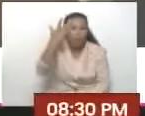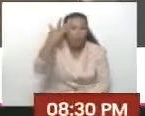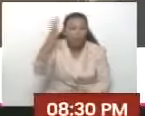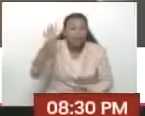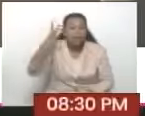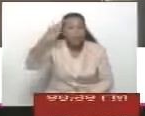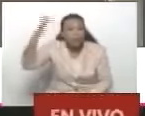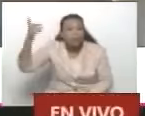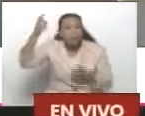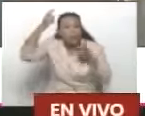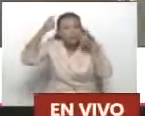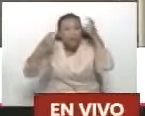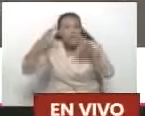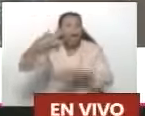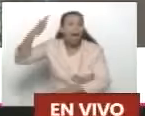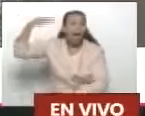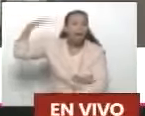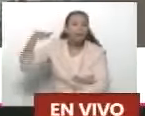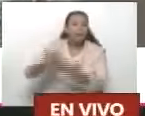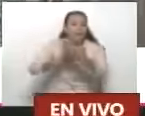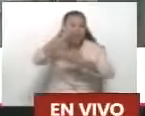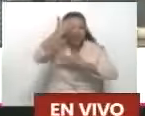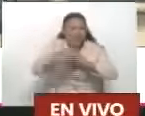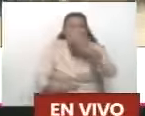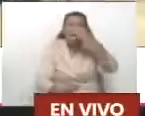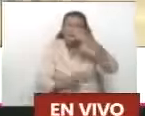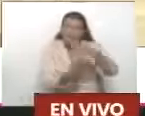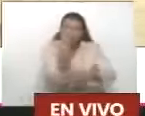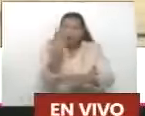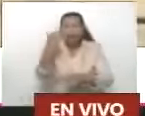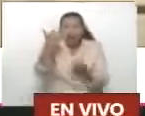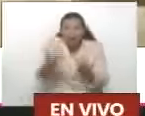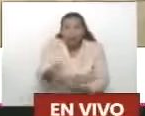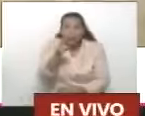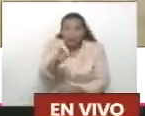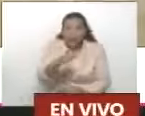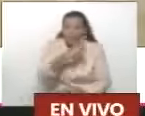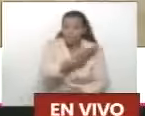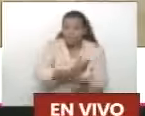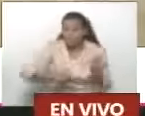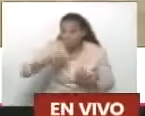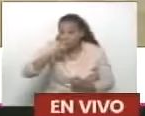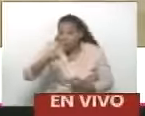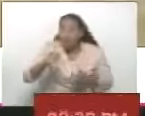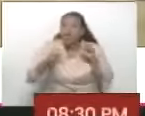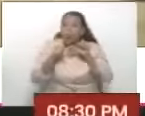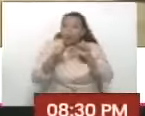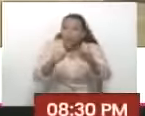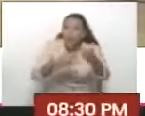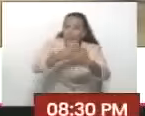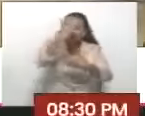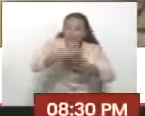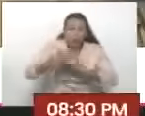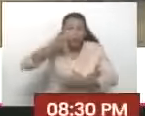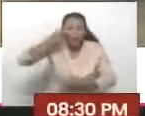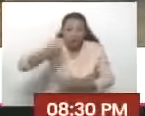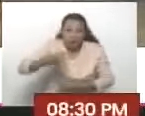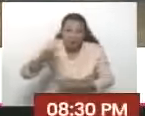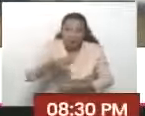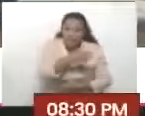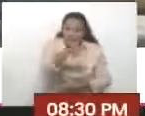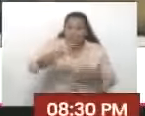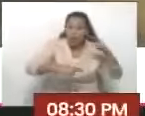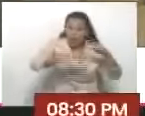soñó nuestro comandante eterno Hugo Chávez y que usted hoy en día le está dando continuidad. Esta obra, mi comandante